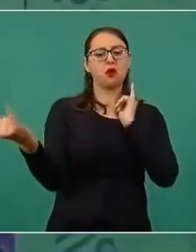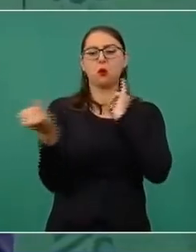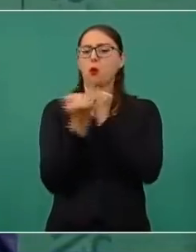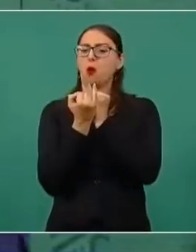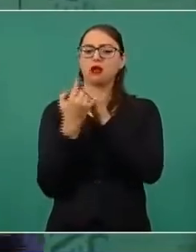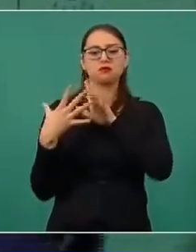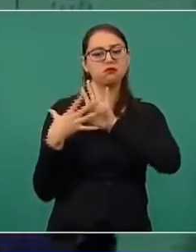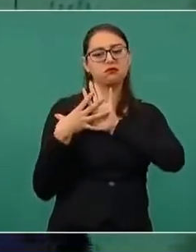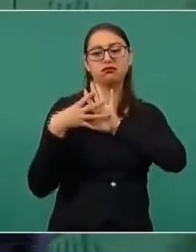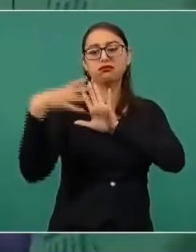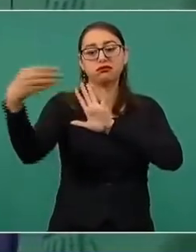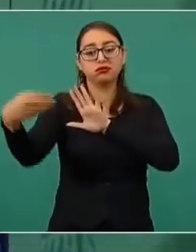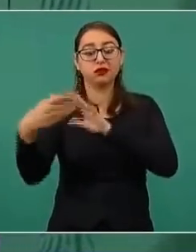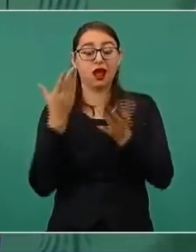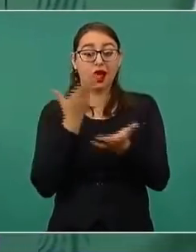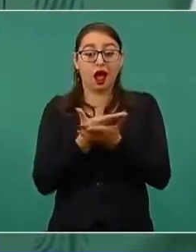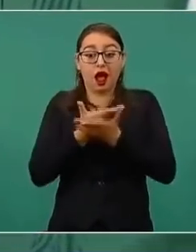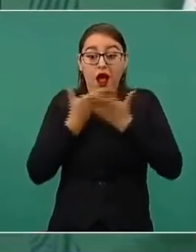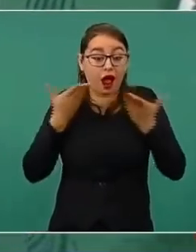Pues ya no,